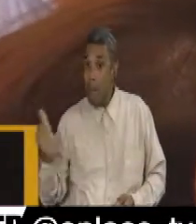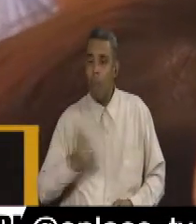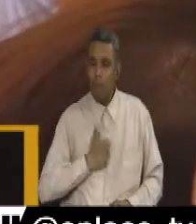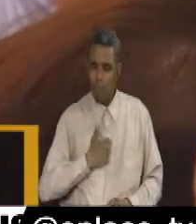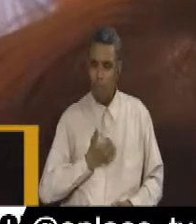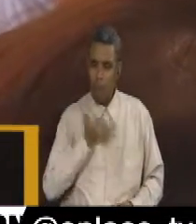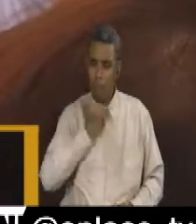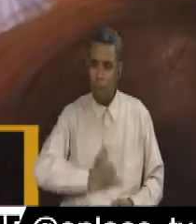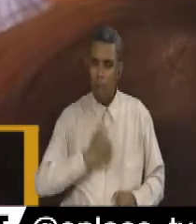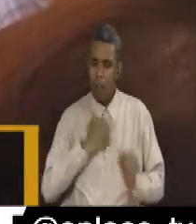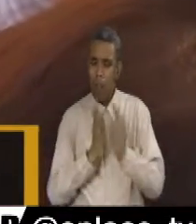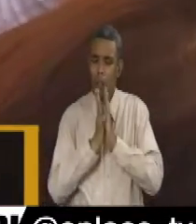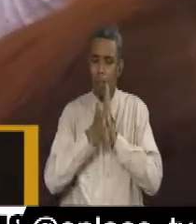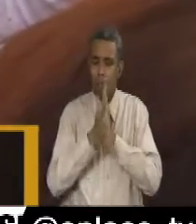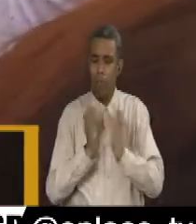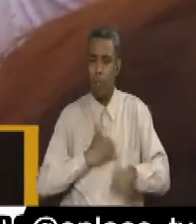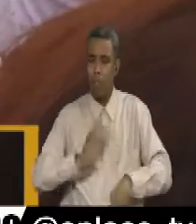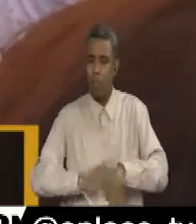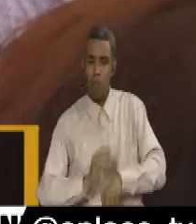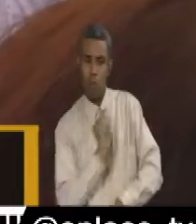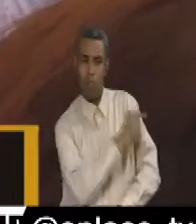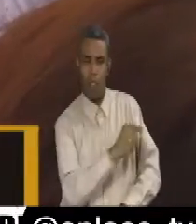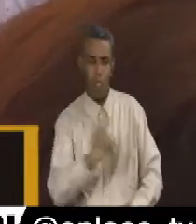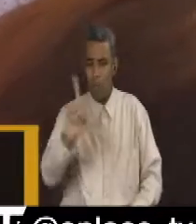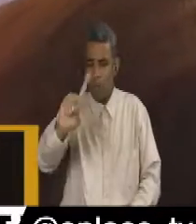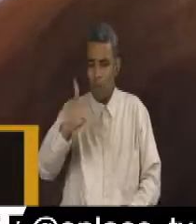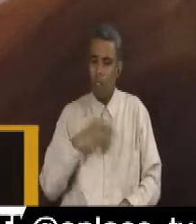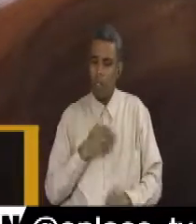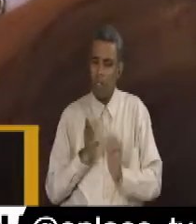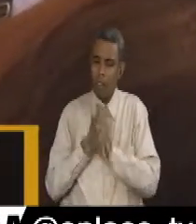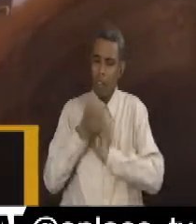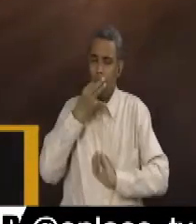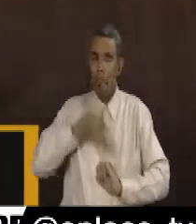A los amigos de Villanidad, muchas gracias, Alex.